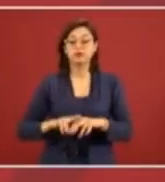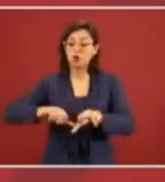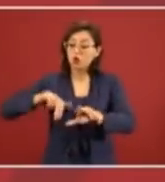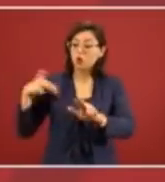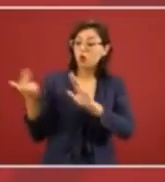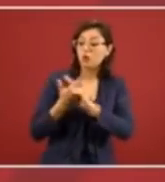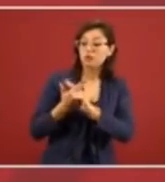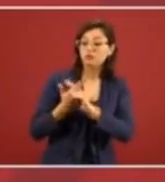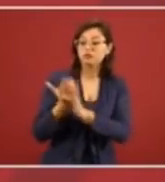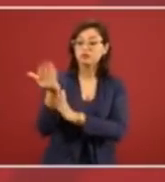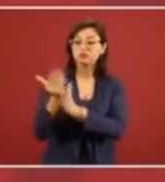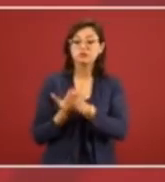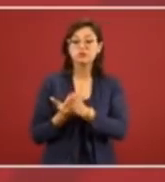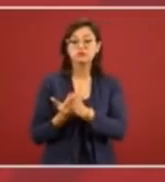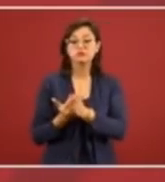0.3.